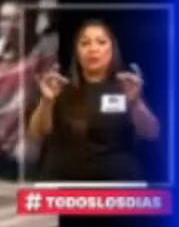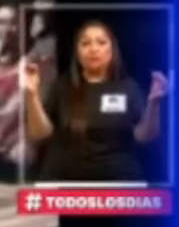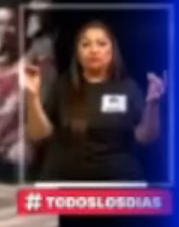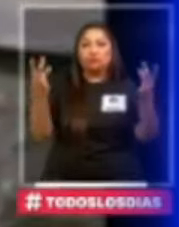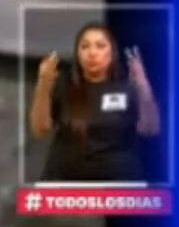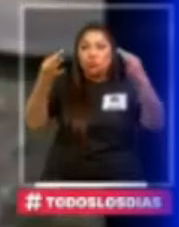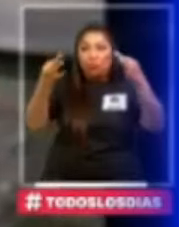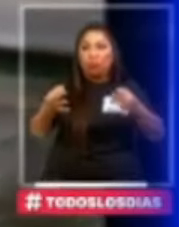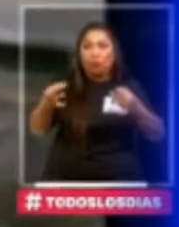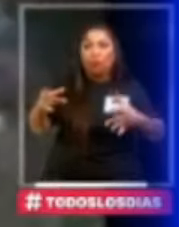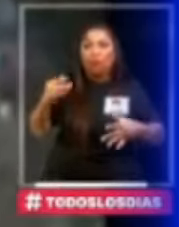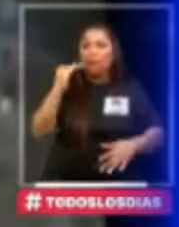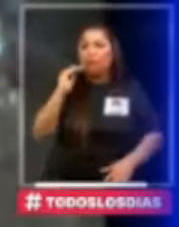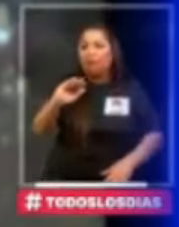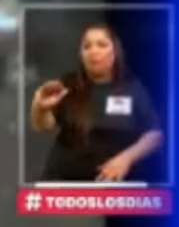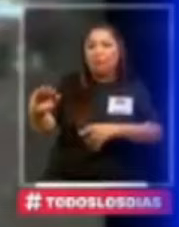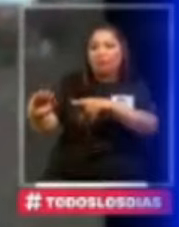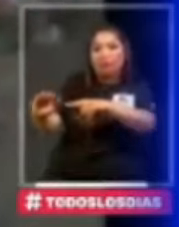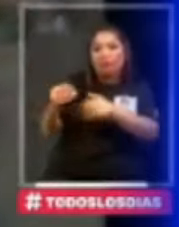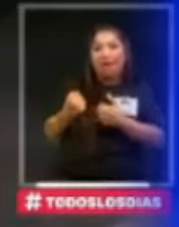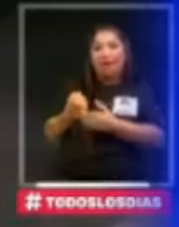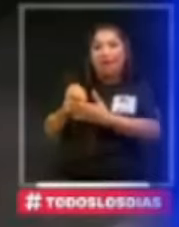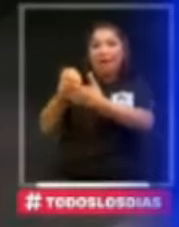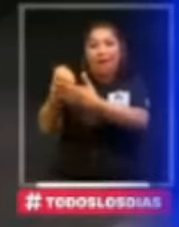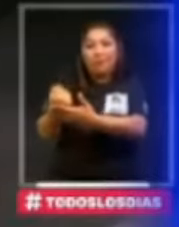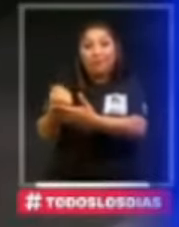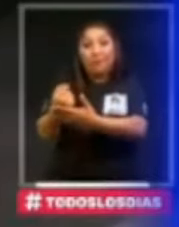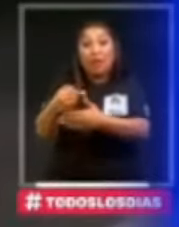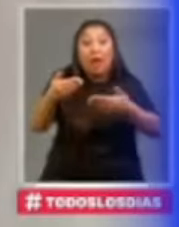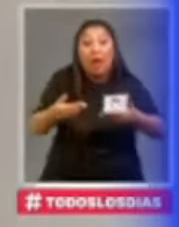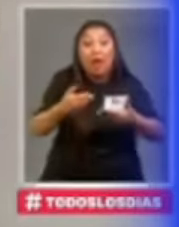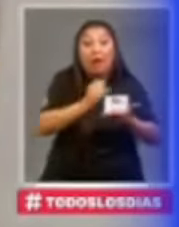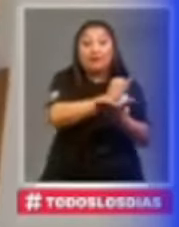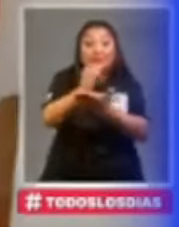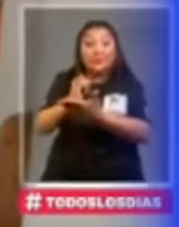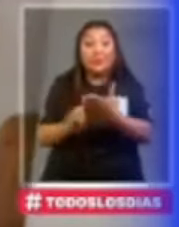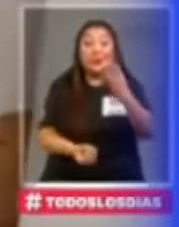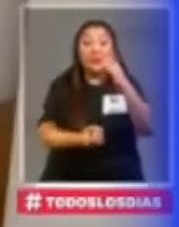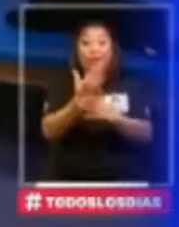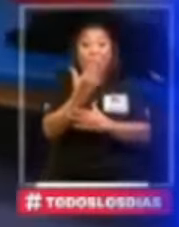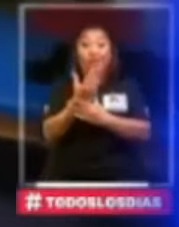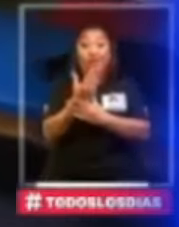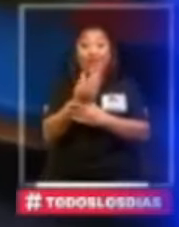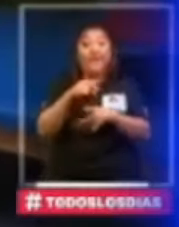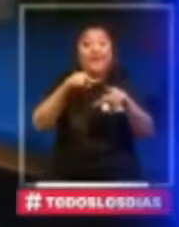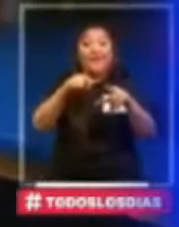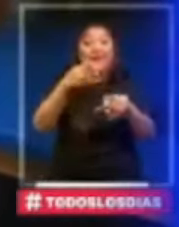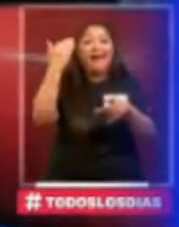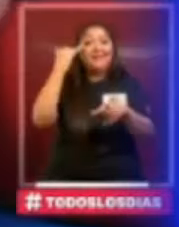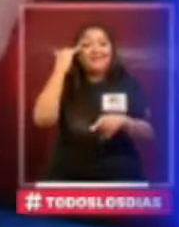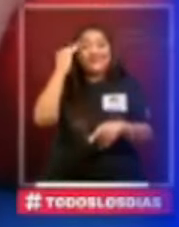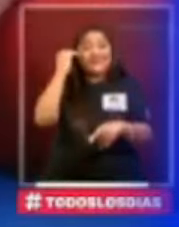Tachuelas. Y que aquí está en las modernas instalaciones, recibiendo a mi nieta, que no tiene idea que aquí su abuelo estuvo cuando era un terreno ariazo.